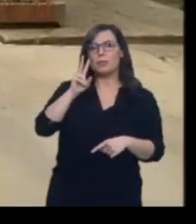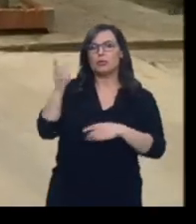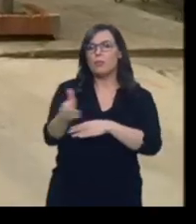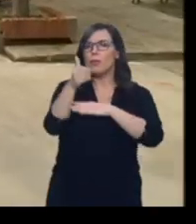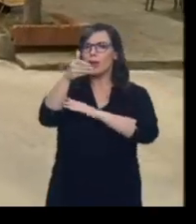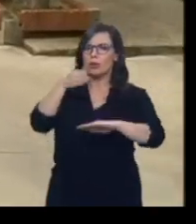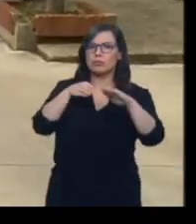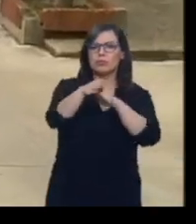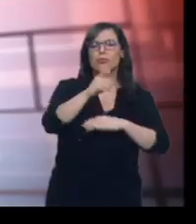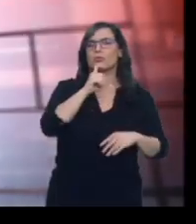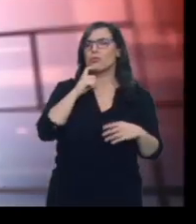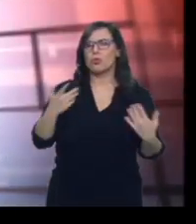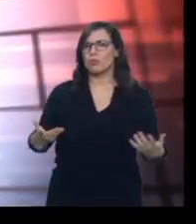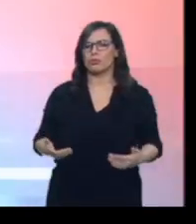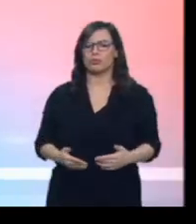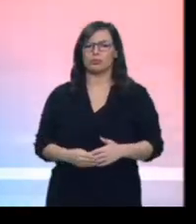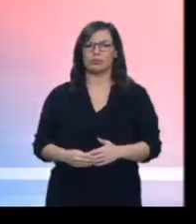viviendas.